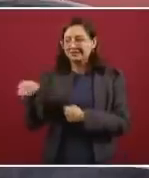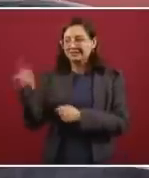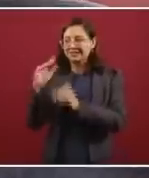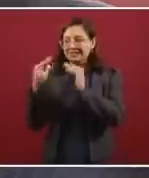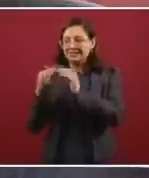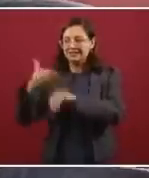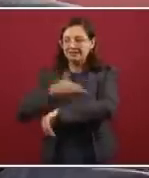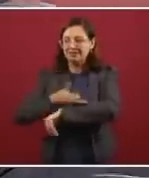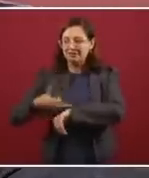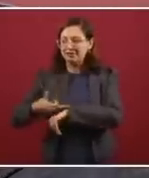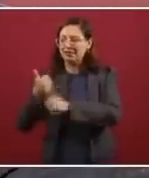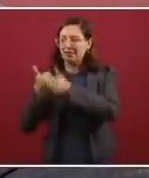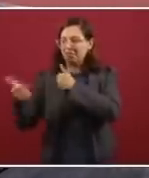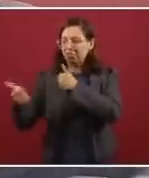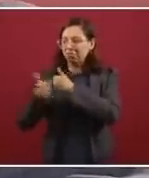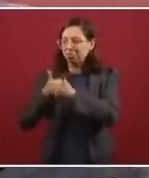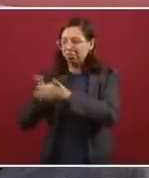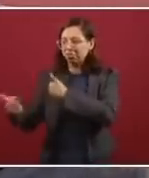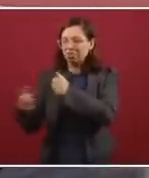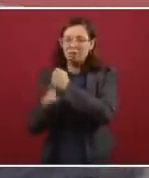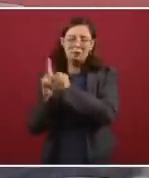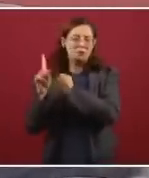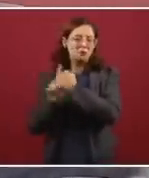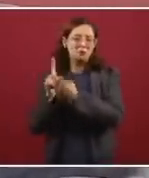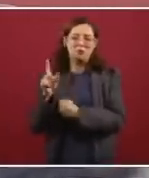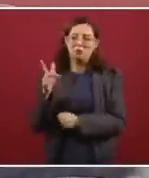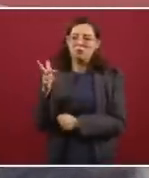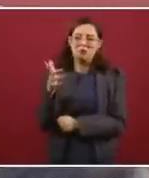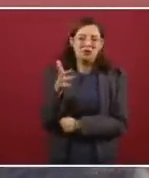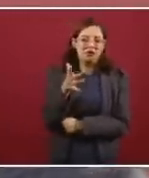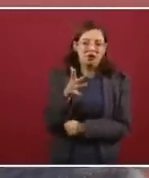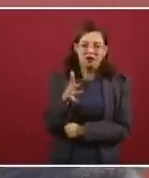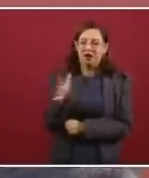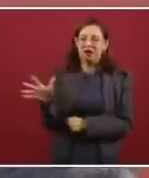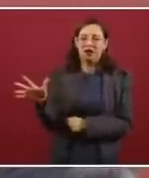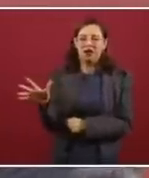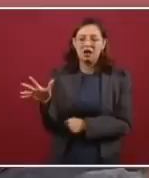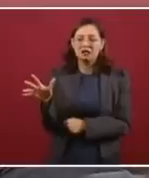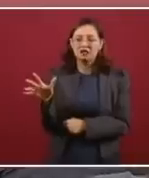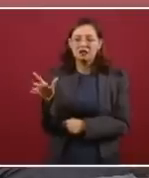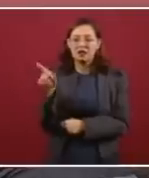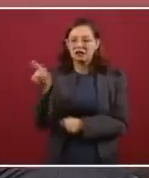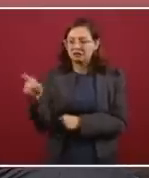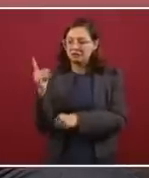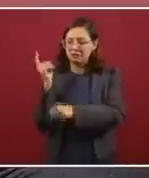en las familias, problemas en el primer hogar.